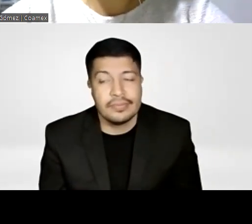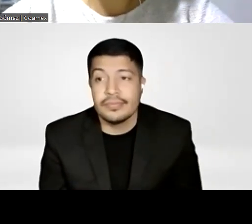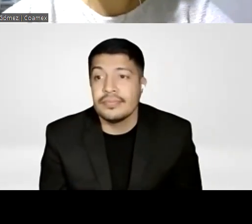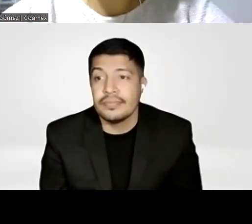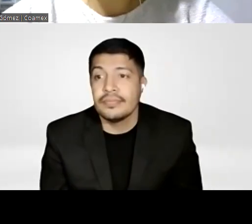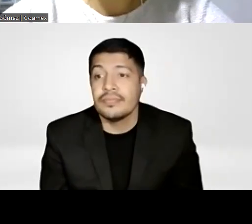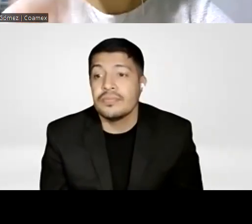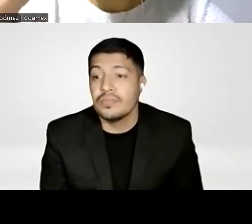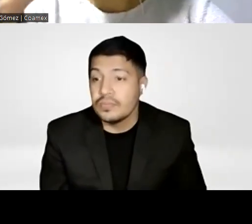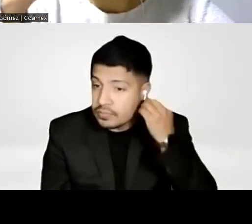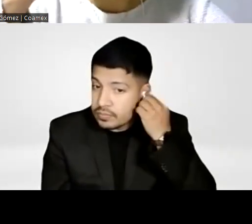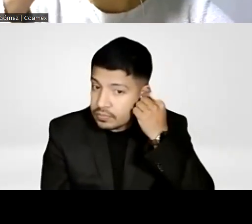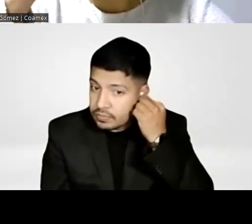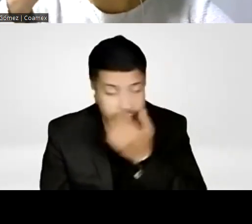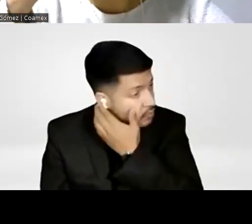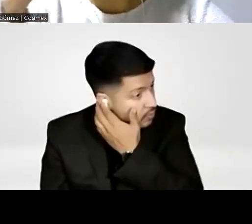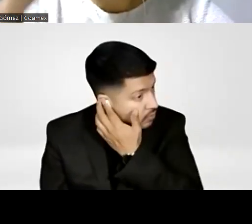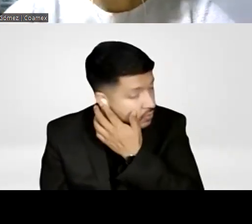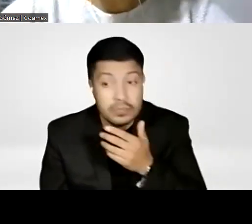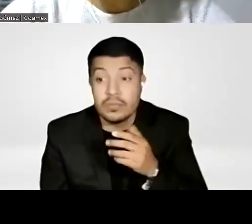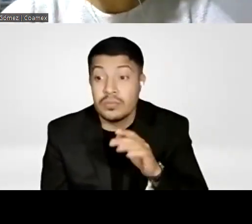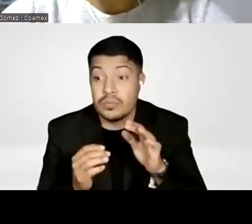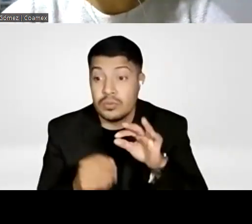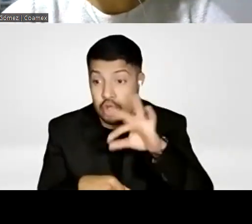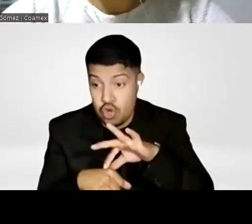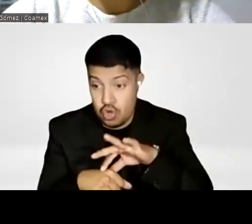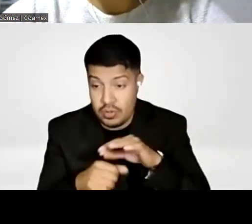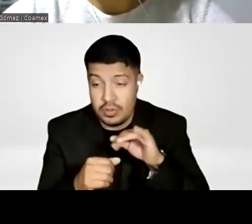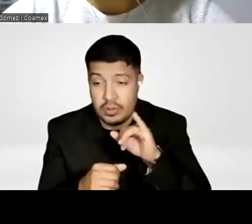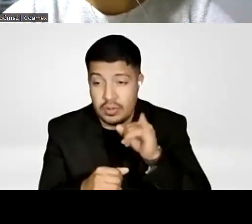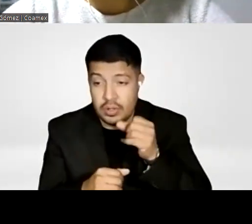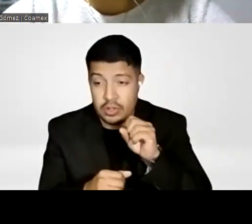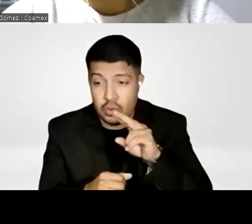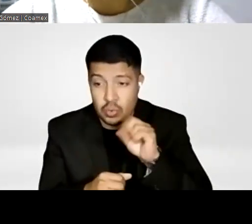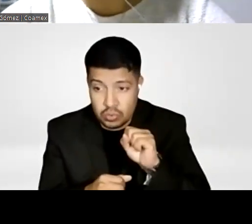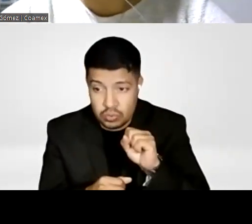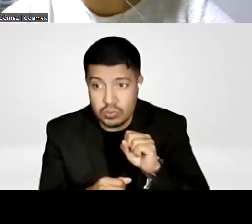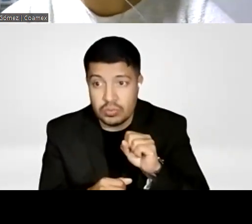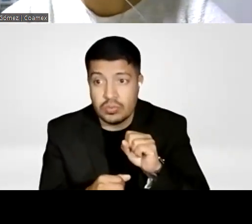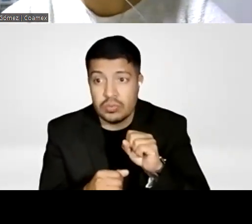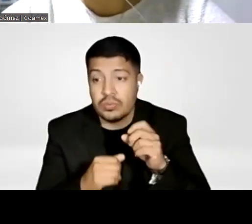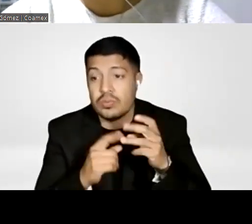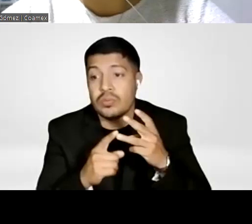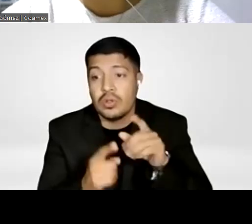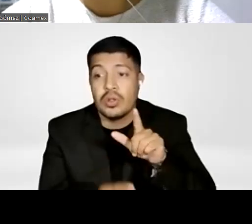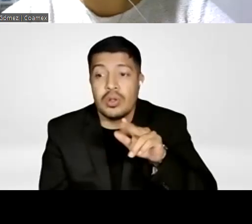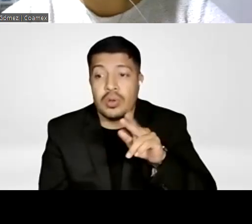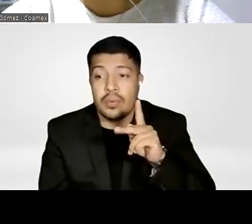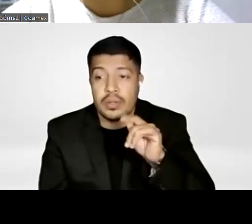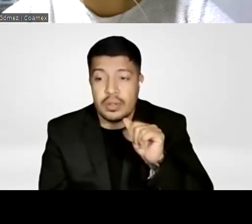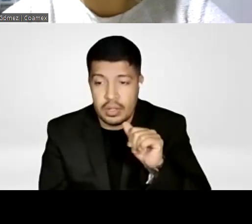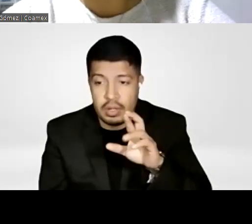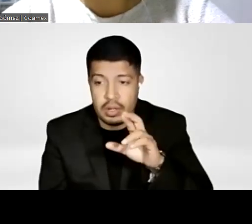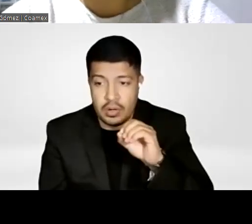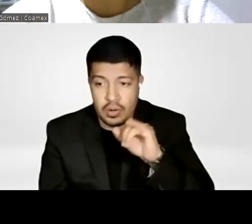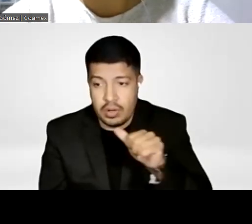Doctor Jesús, no sé si quisiera usted agregar algo más. Y también están pendientes la pregunta de Lupita Rojas acerca del caso de su hija